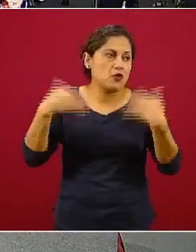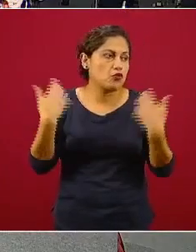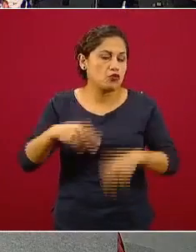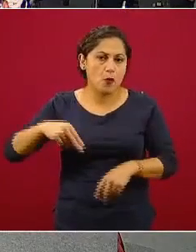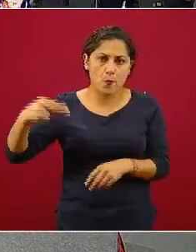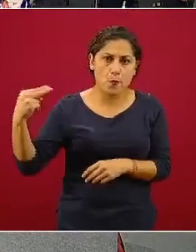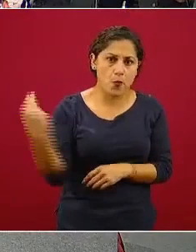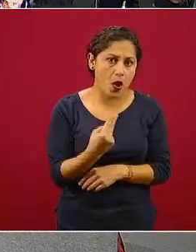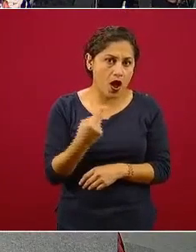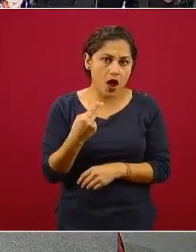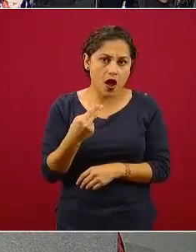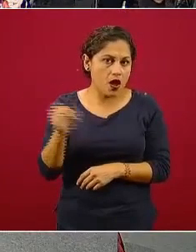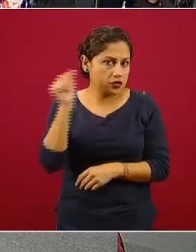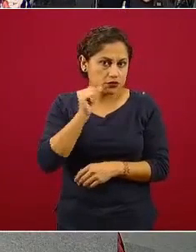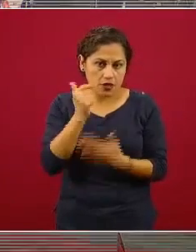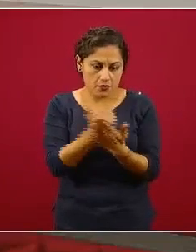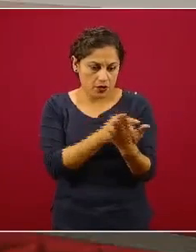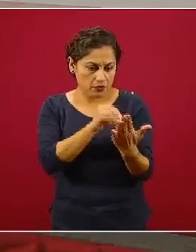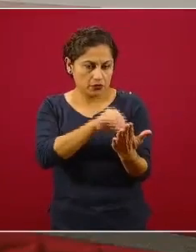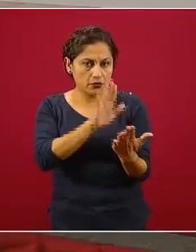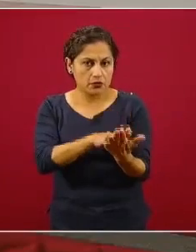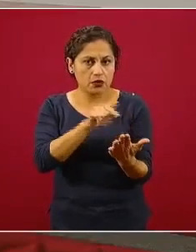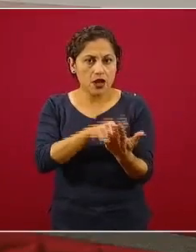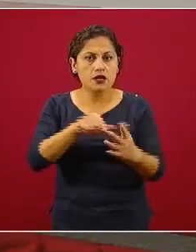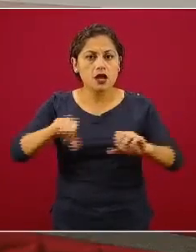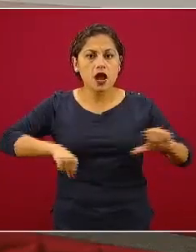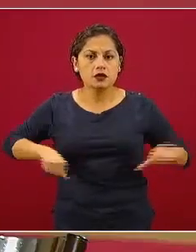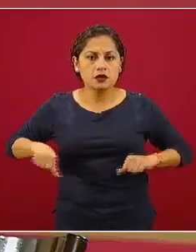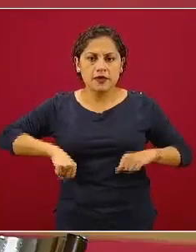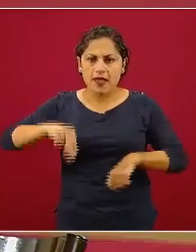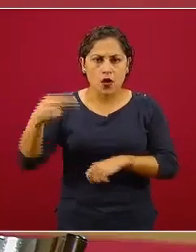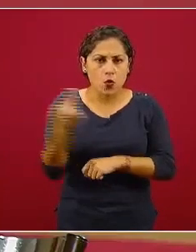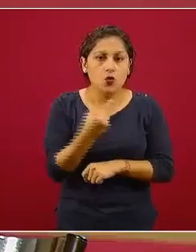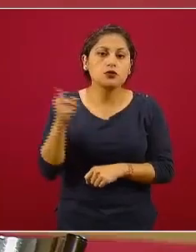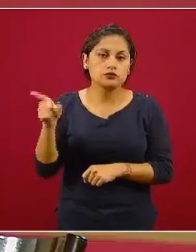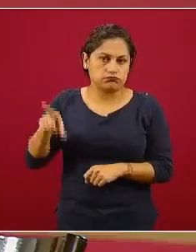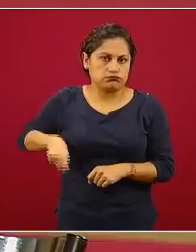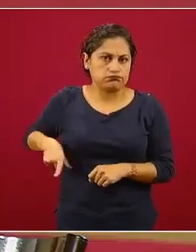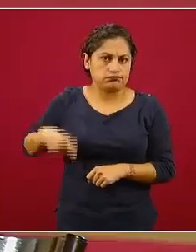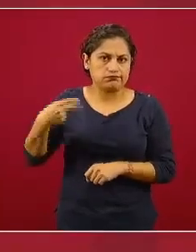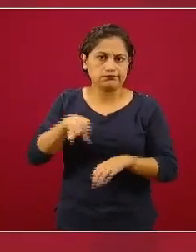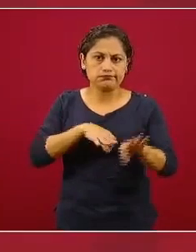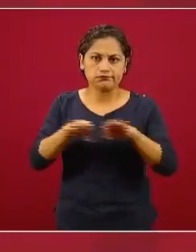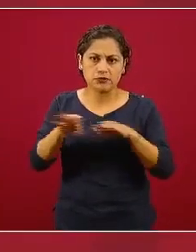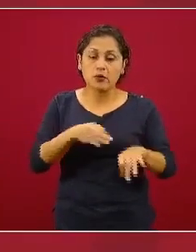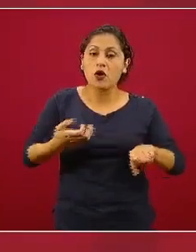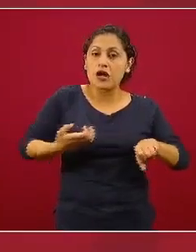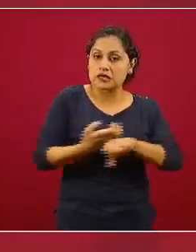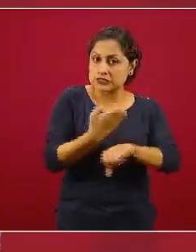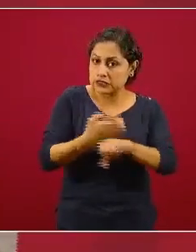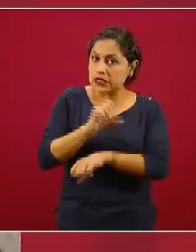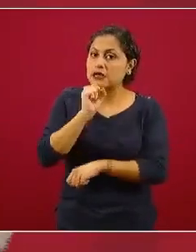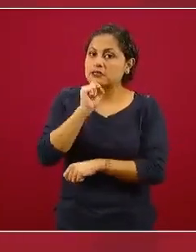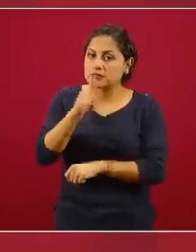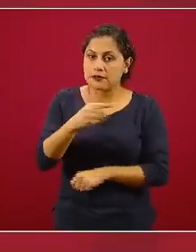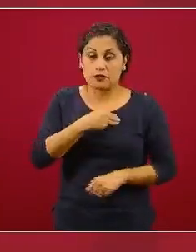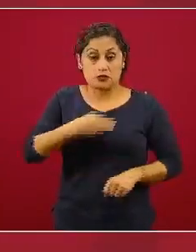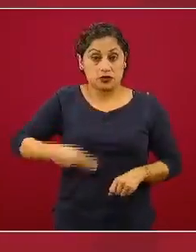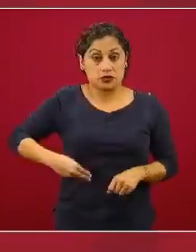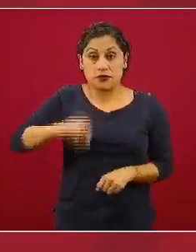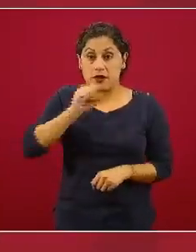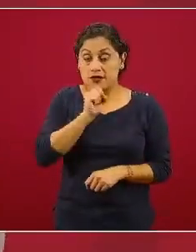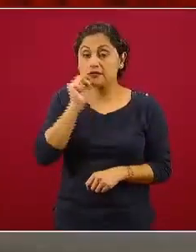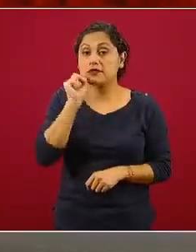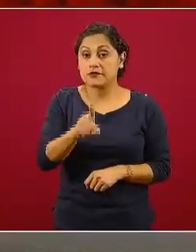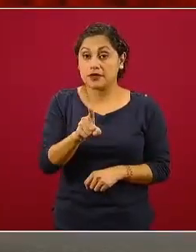está declarada como esencial la actividad de gobierno, para el gobierno federal y para los gobiernos estatales y los gobiernos municipales, es decir, los